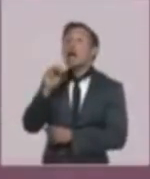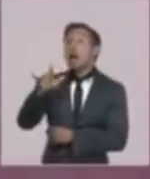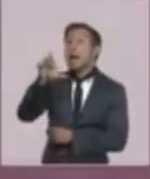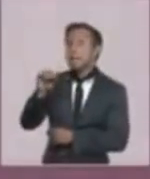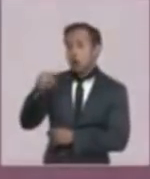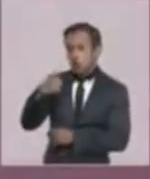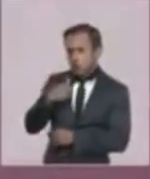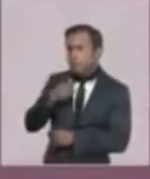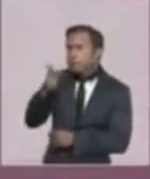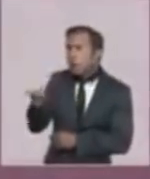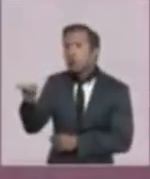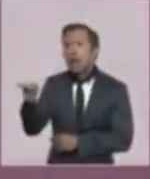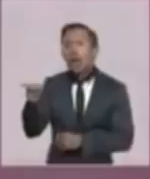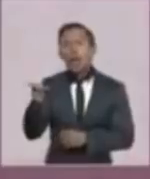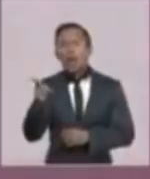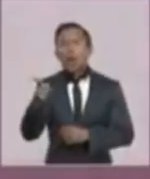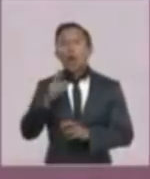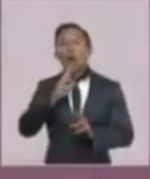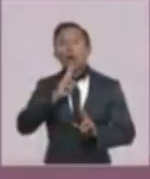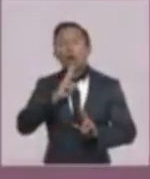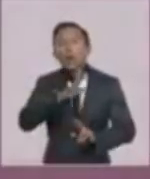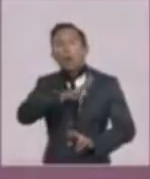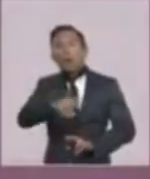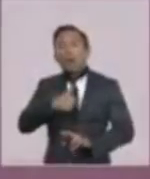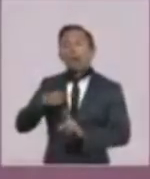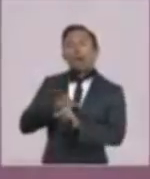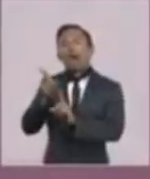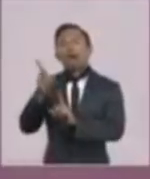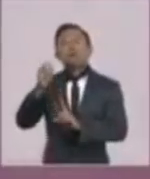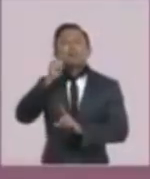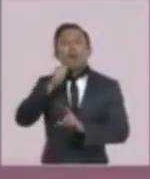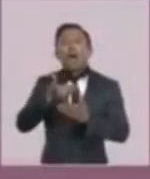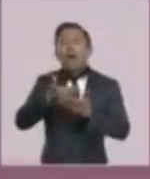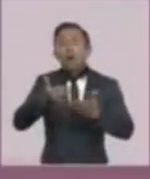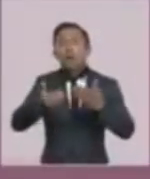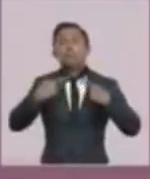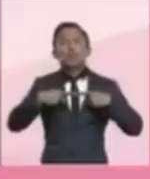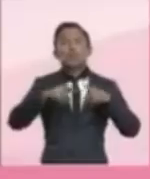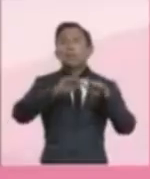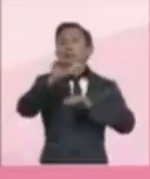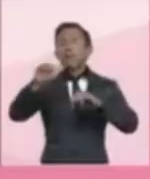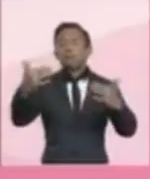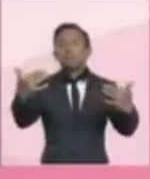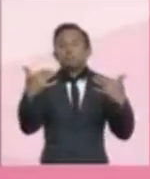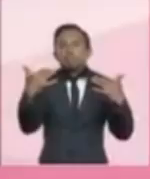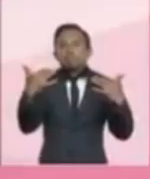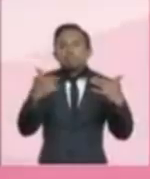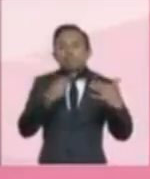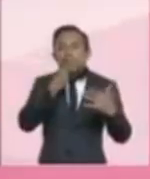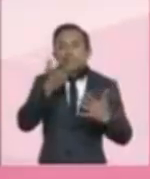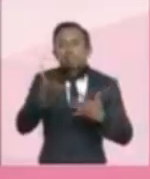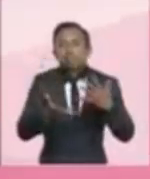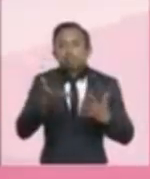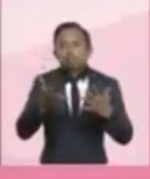la gente, a cada público le dice lo que quiere oír y como hoy tiene a todos los públicos reunidos, no sabe qué decir. Gracias, candidato. Candidata